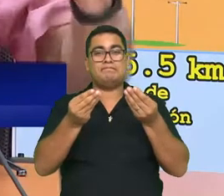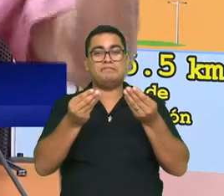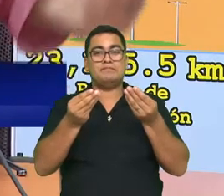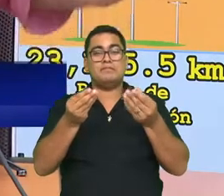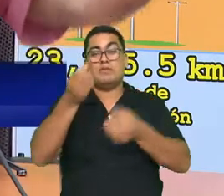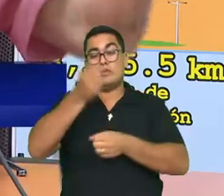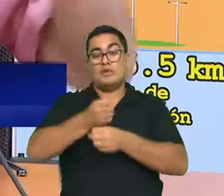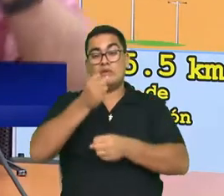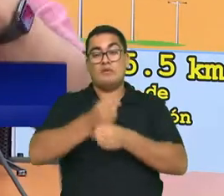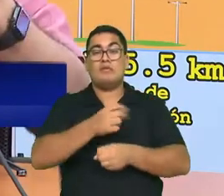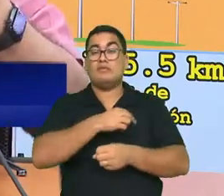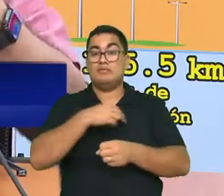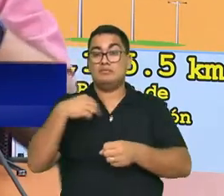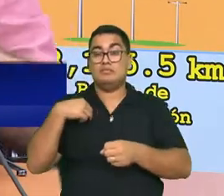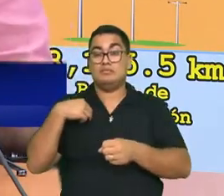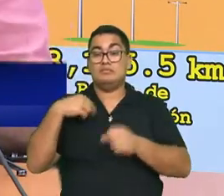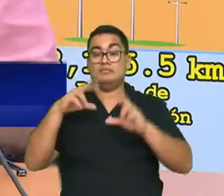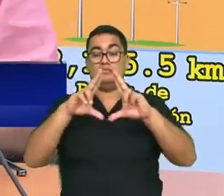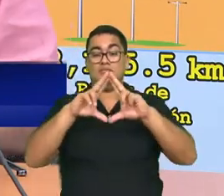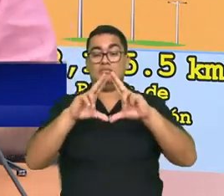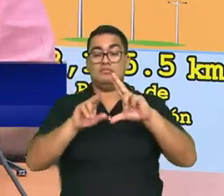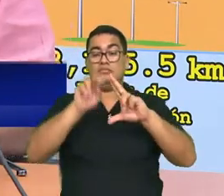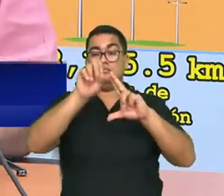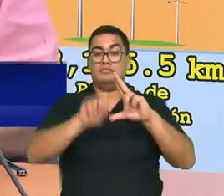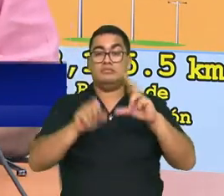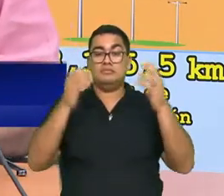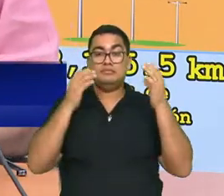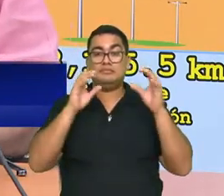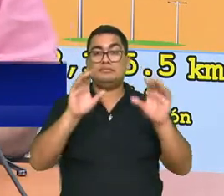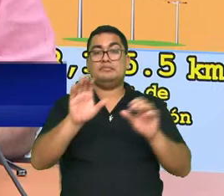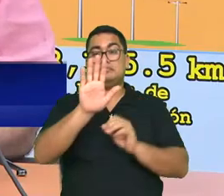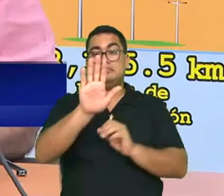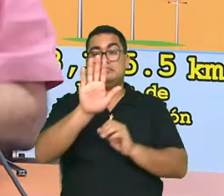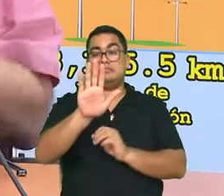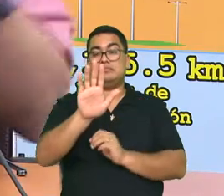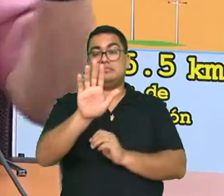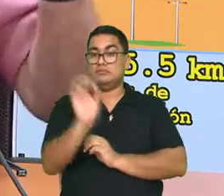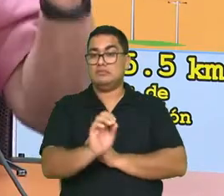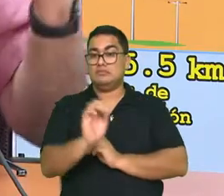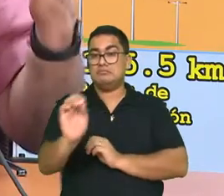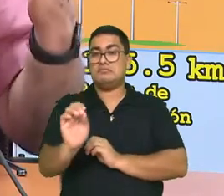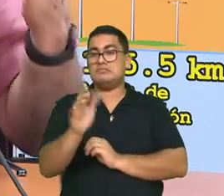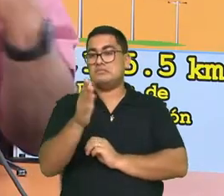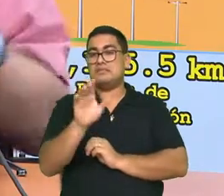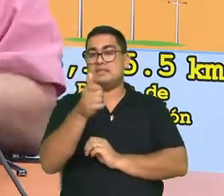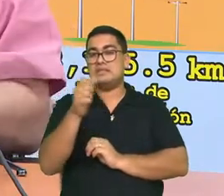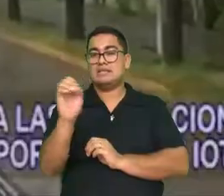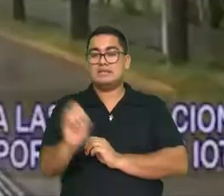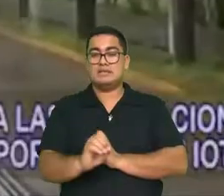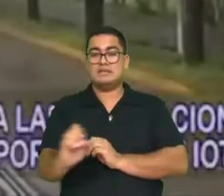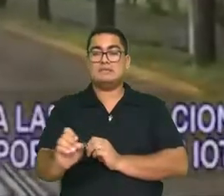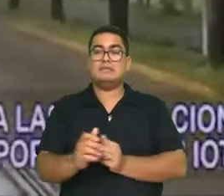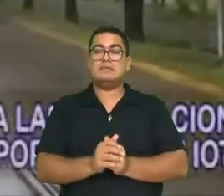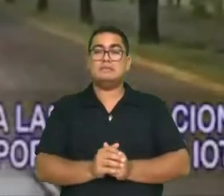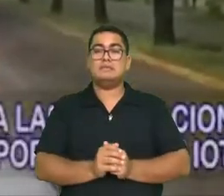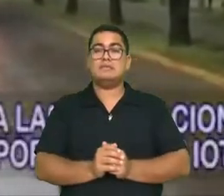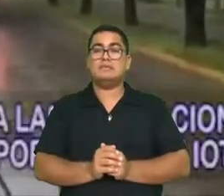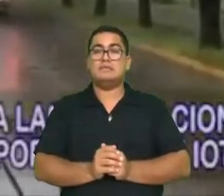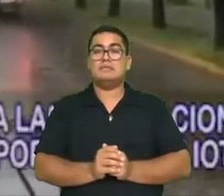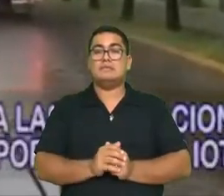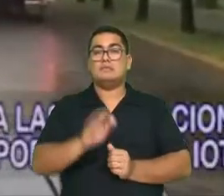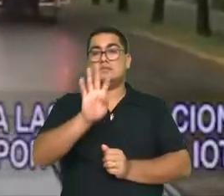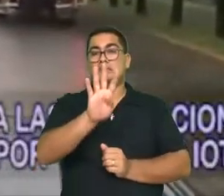mucho trabajo que se ha realizado en la costa Caribe, del 58%, es decir, casi el 60%. Alrededor